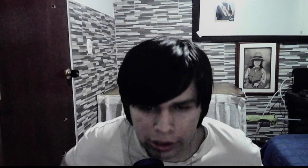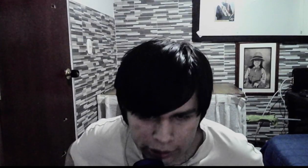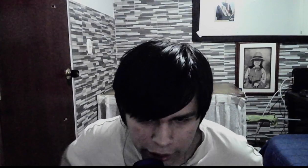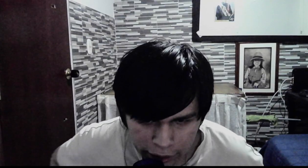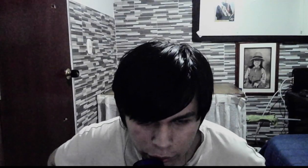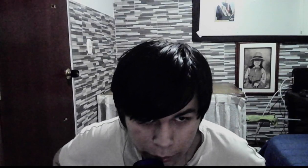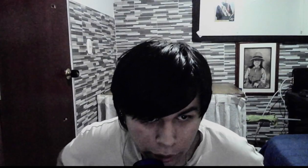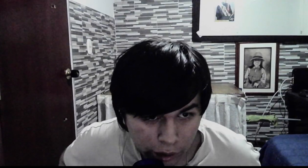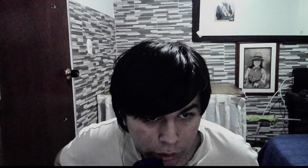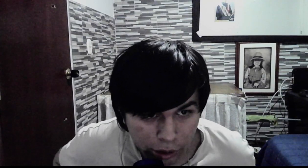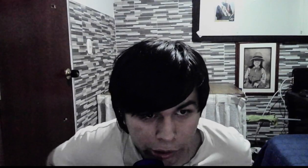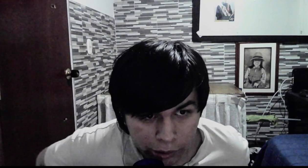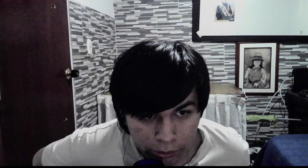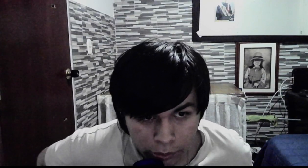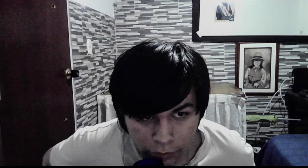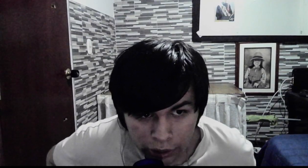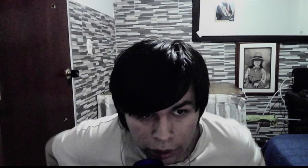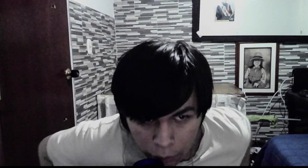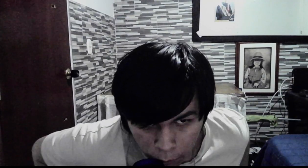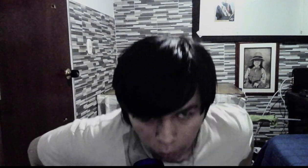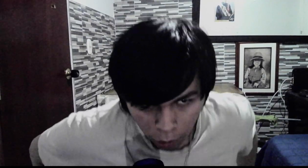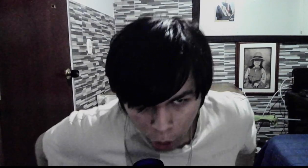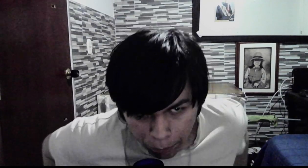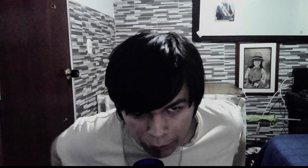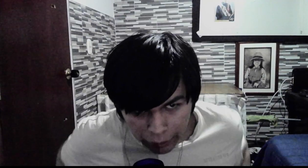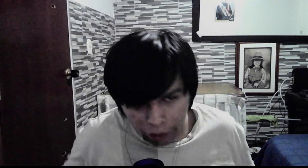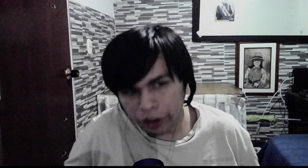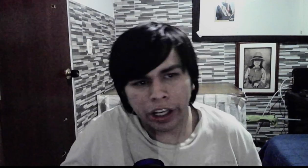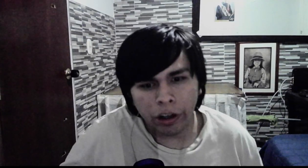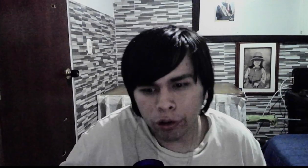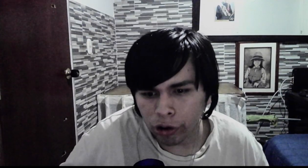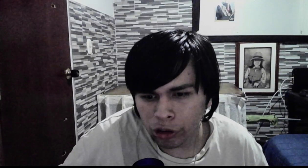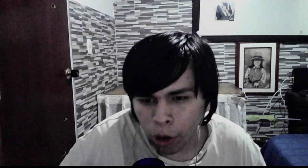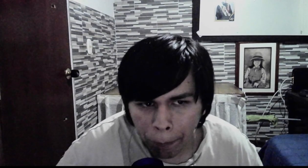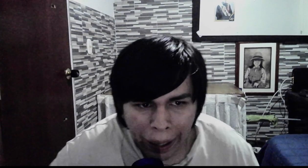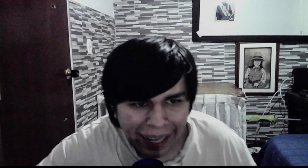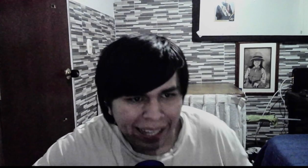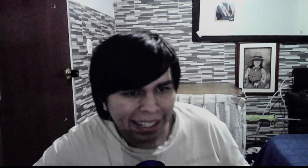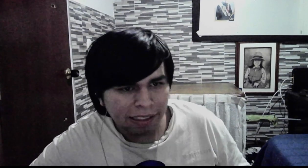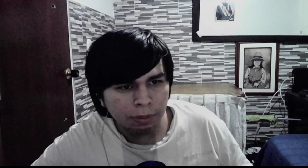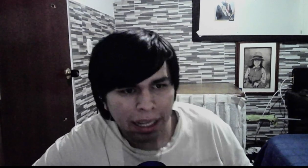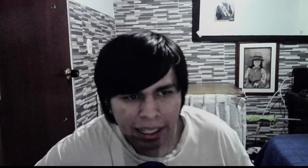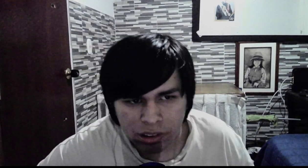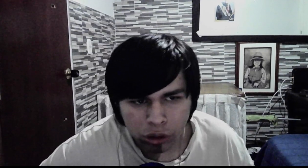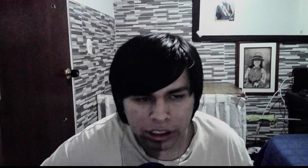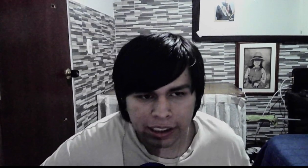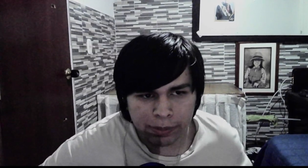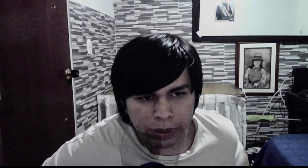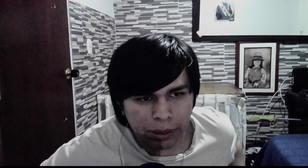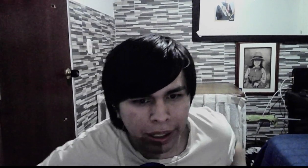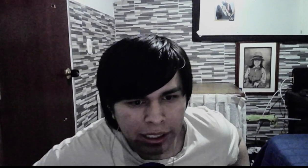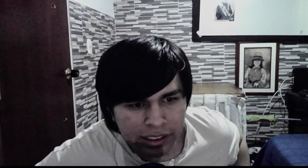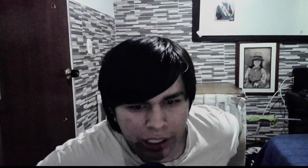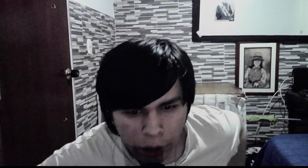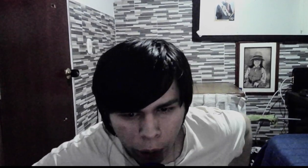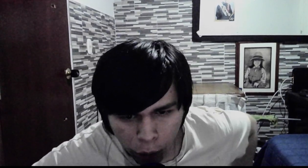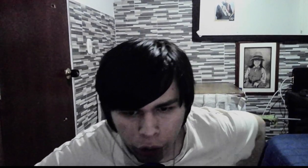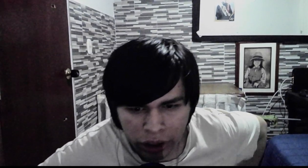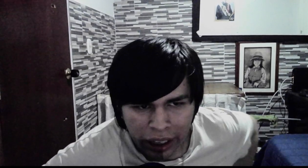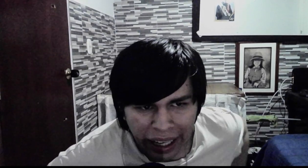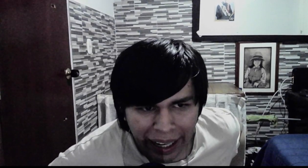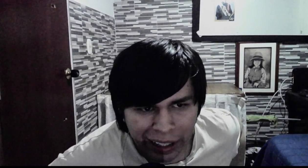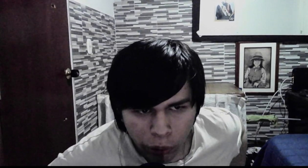señores Los invito a que se suscriban hoy primero de enero no paran las malas noticias pues imagínense que